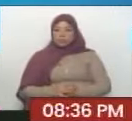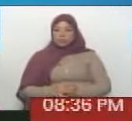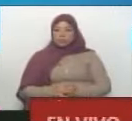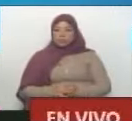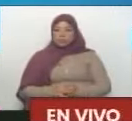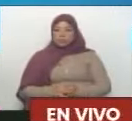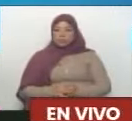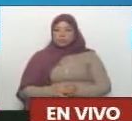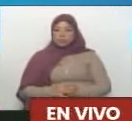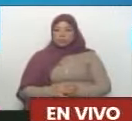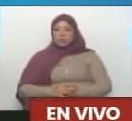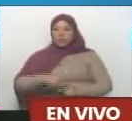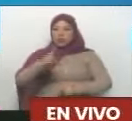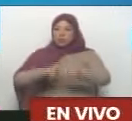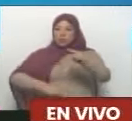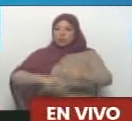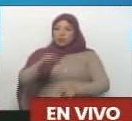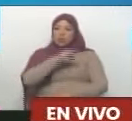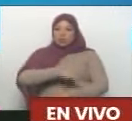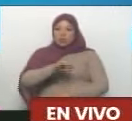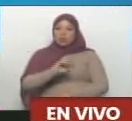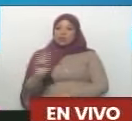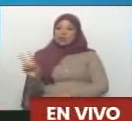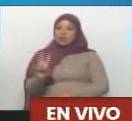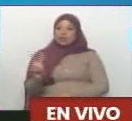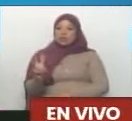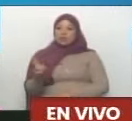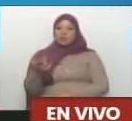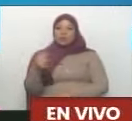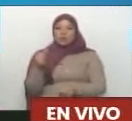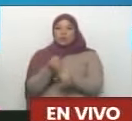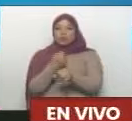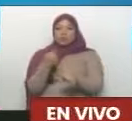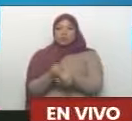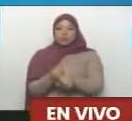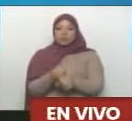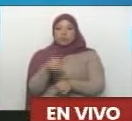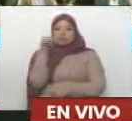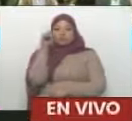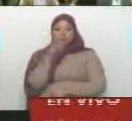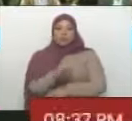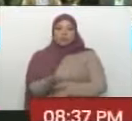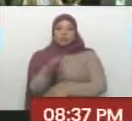La Red de Constructores de Sonido, la Lutería.